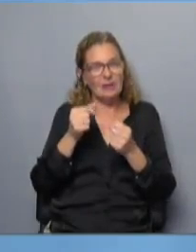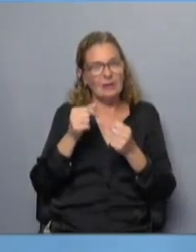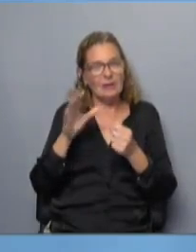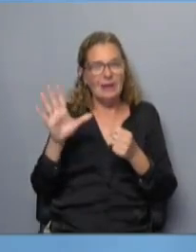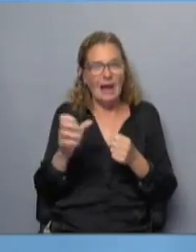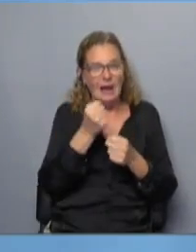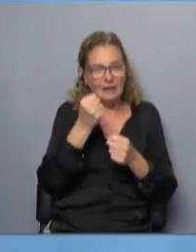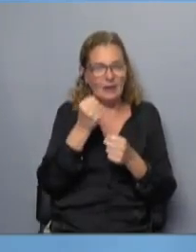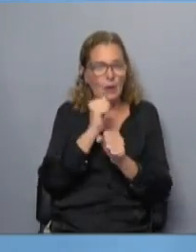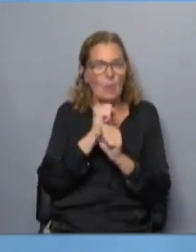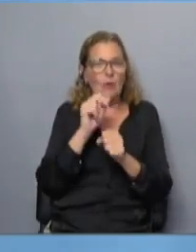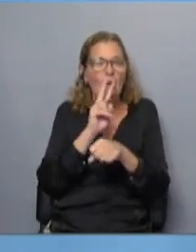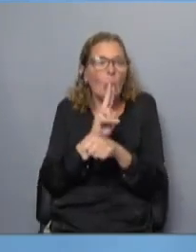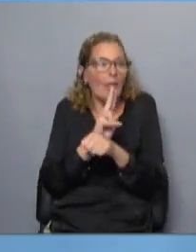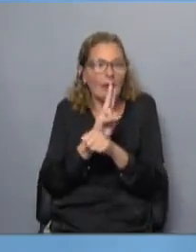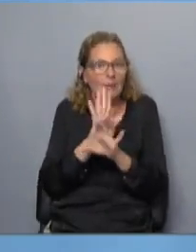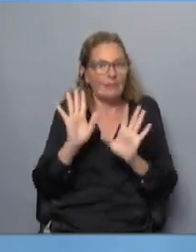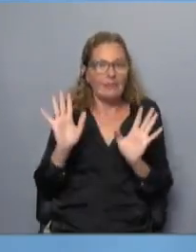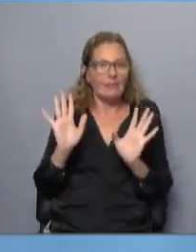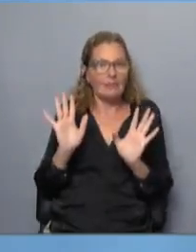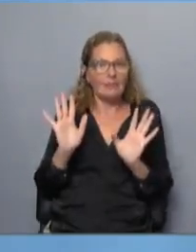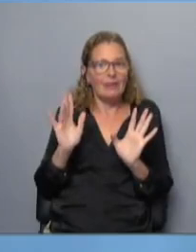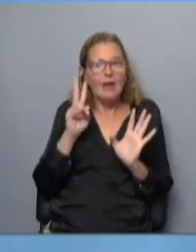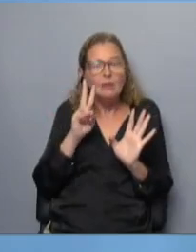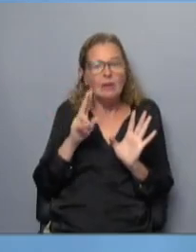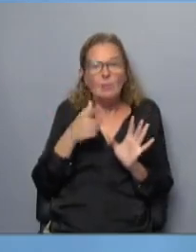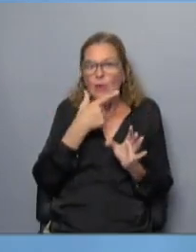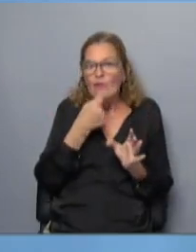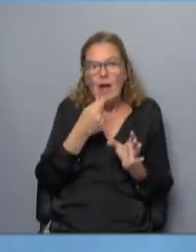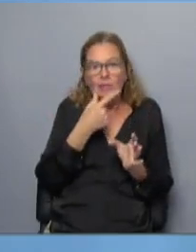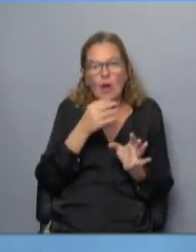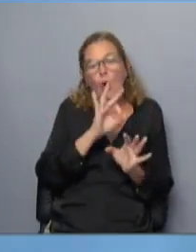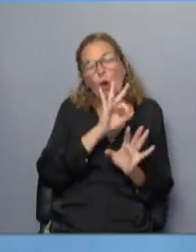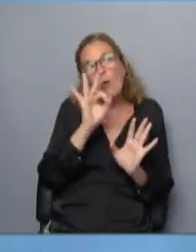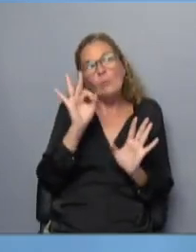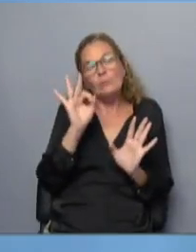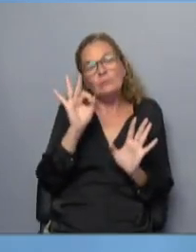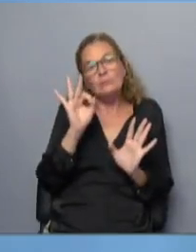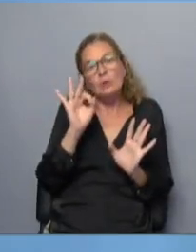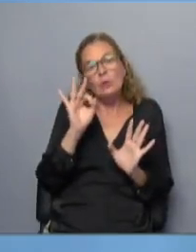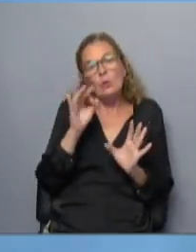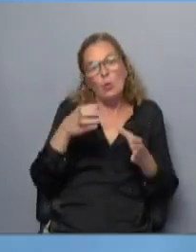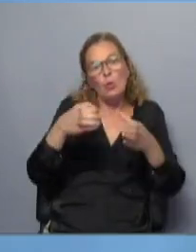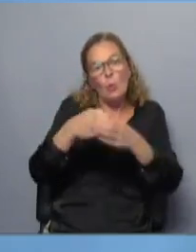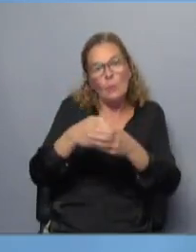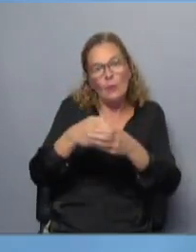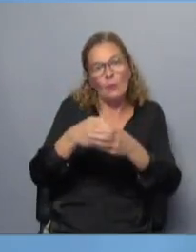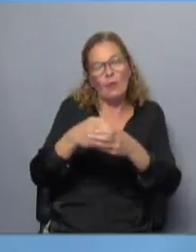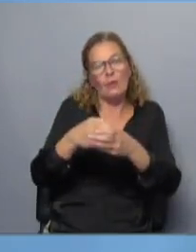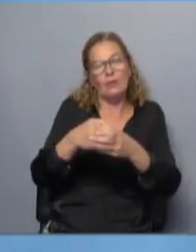que agarra no puede cuidar a ver qué es lo que tan sencillo o un organismo que tiene